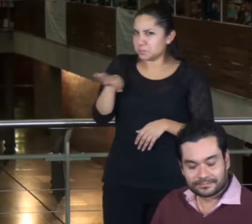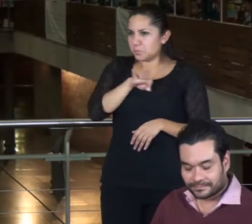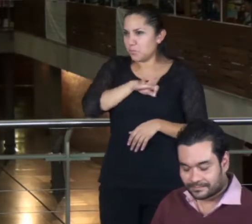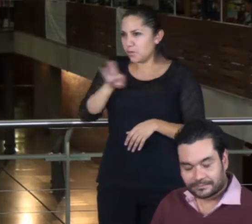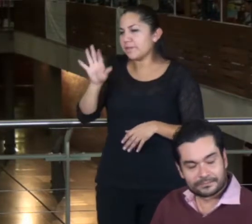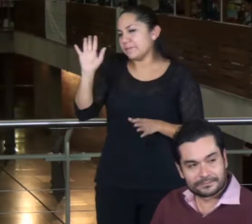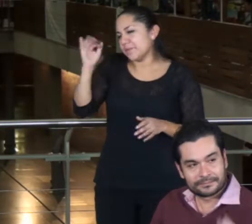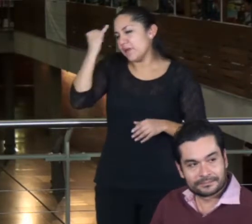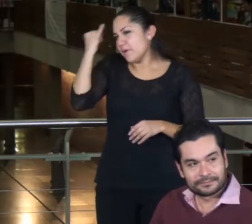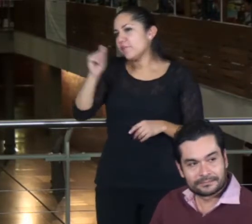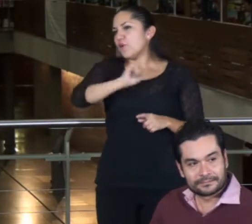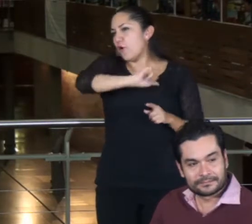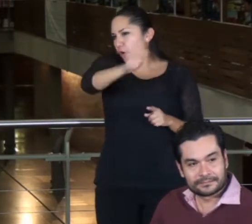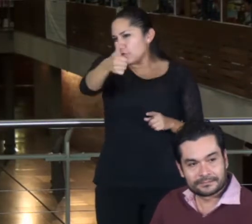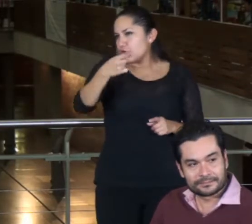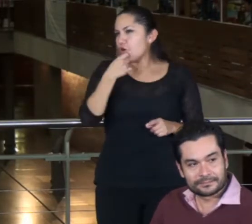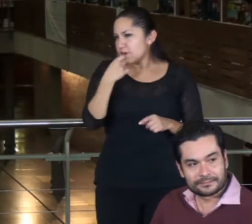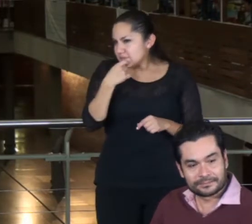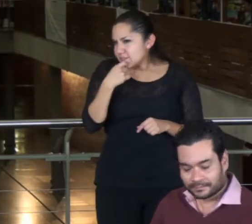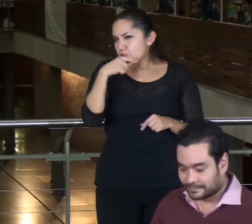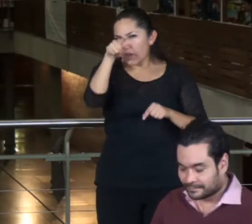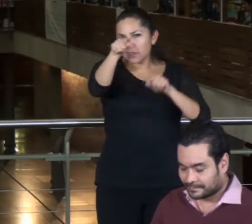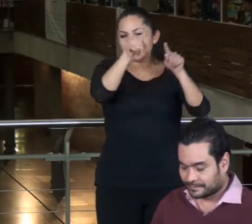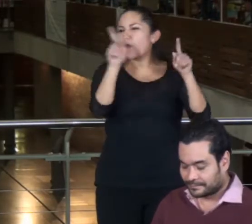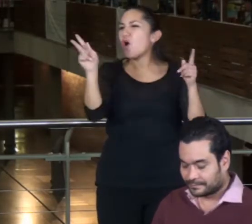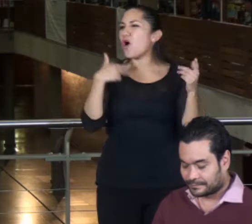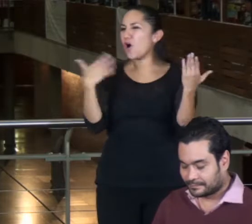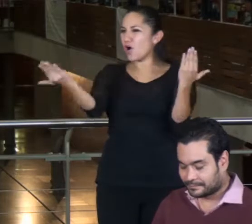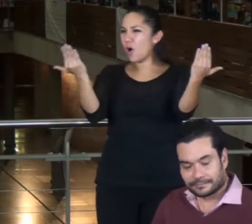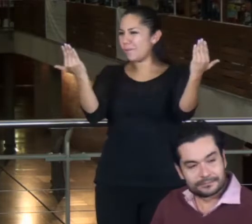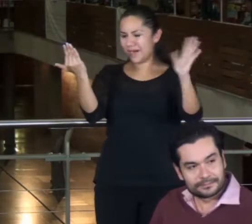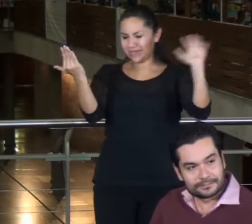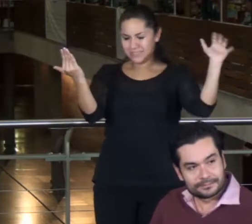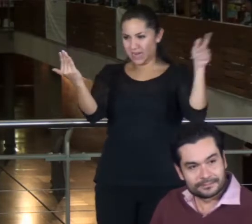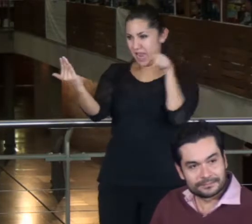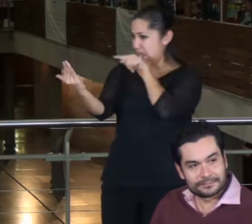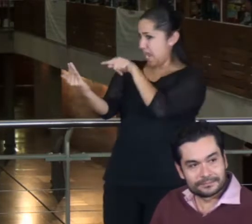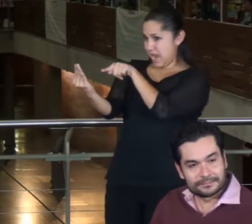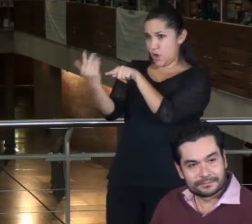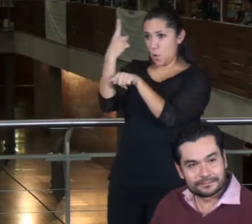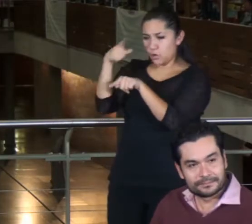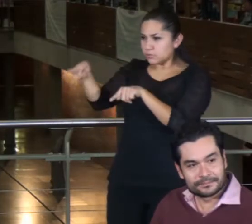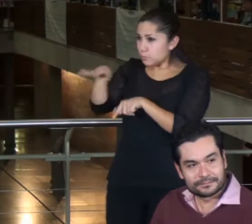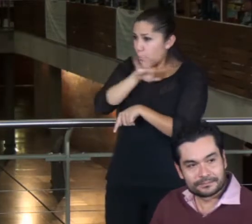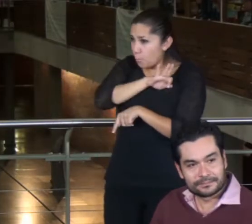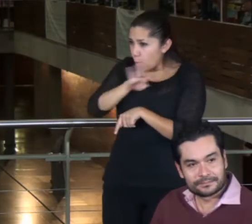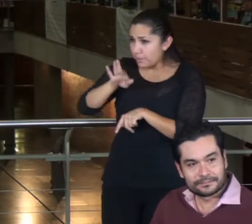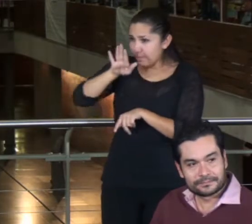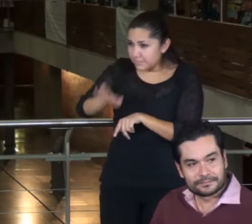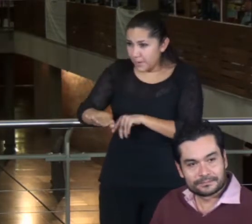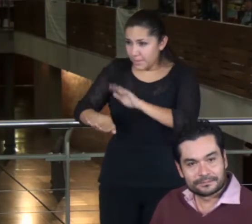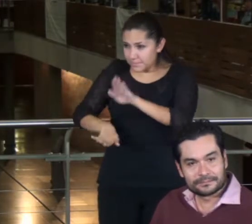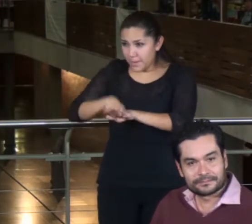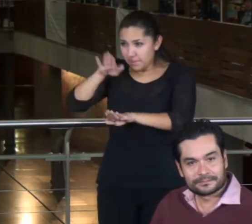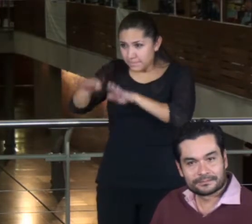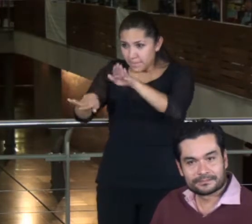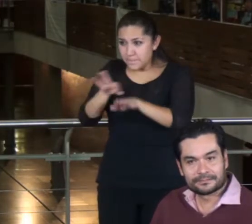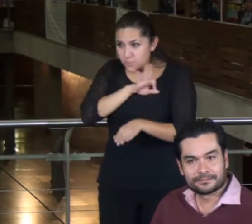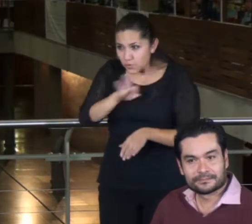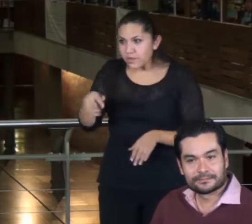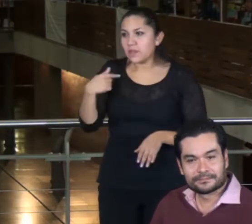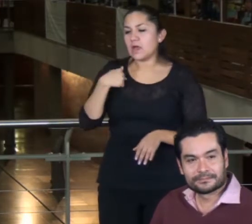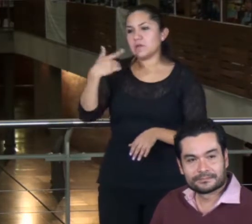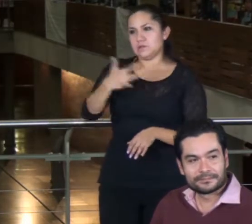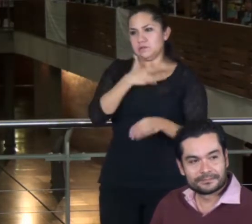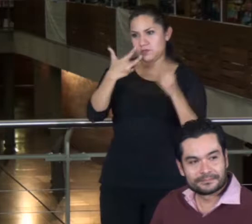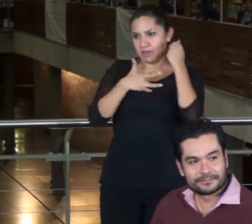cualquier niño no no lo comparemos se pueden hacer muchas cosas yo agradezco mucho la experiencia